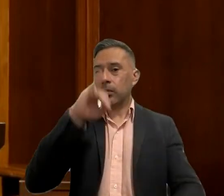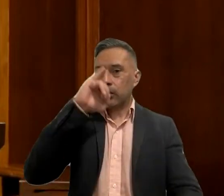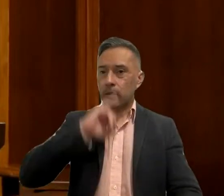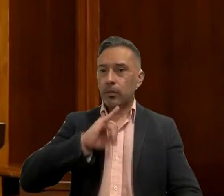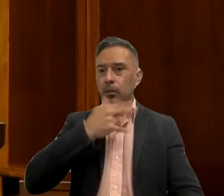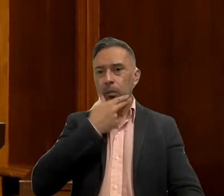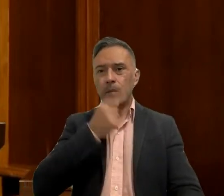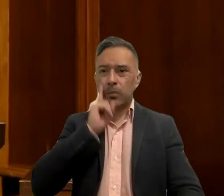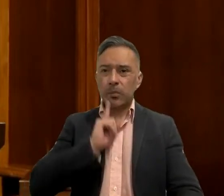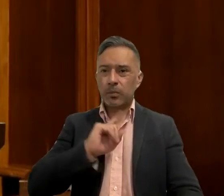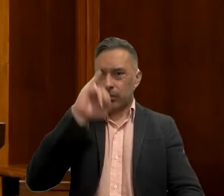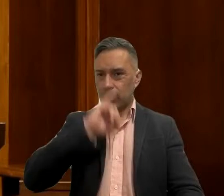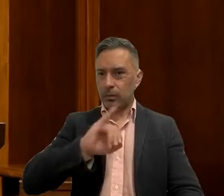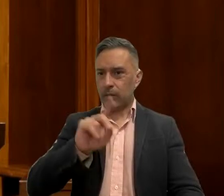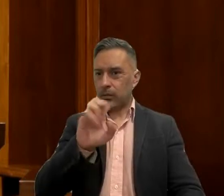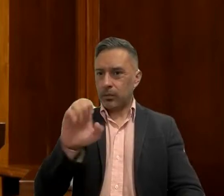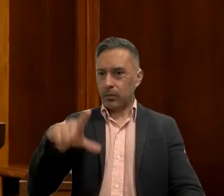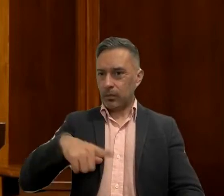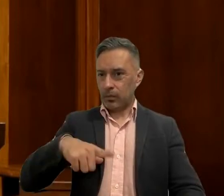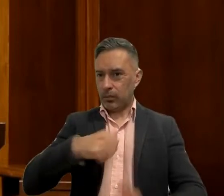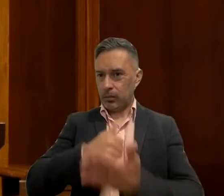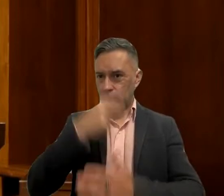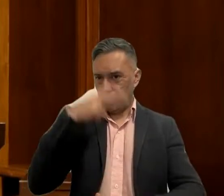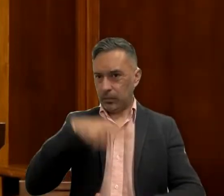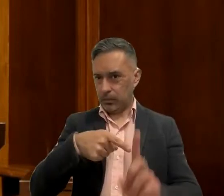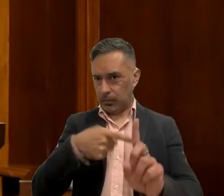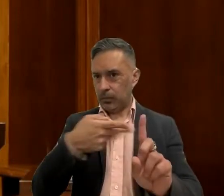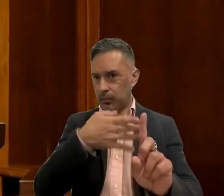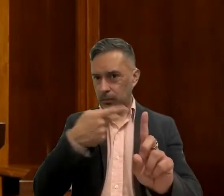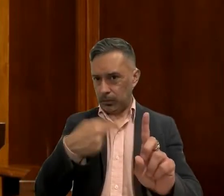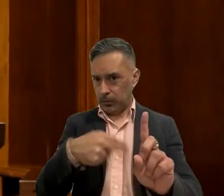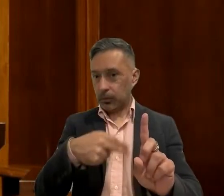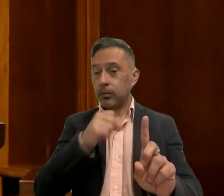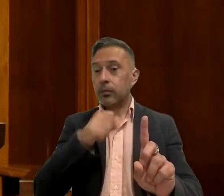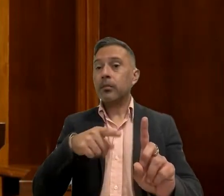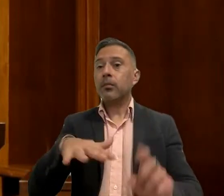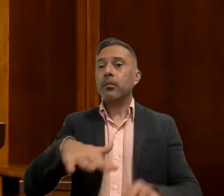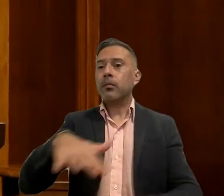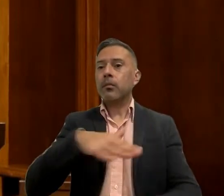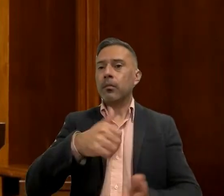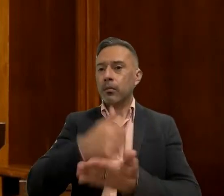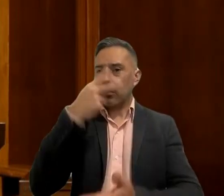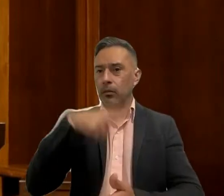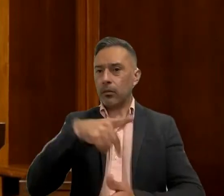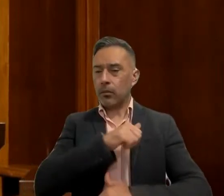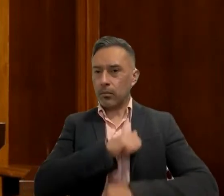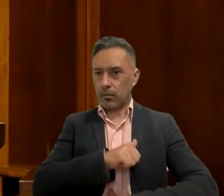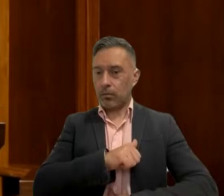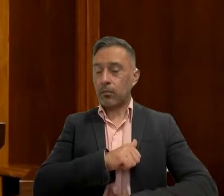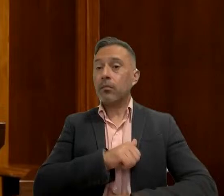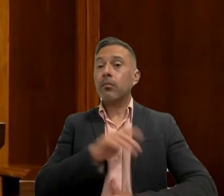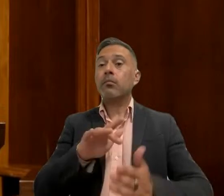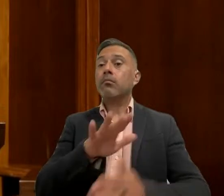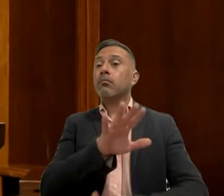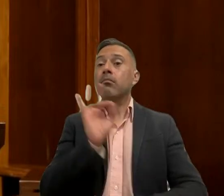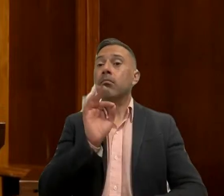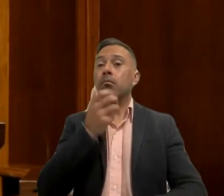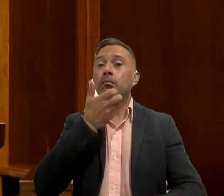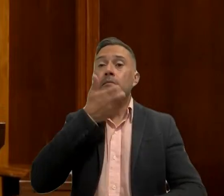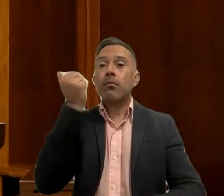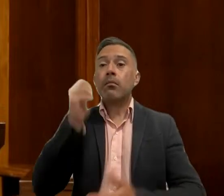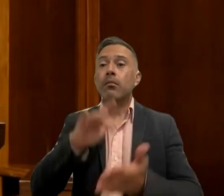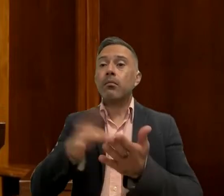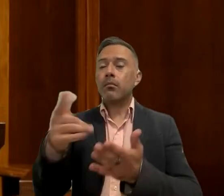Ciudad de México y tendrá a su cargo la administración pública de la entidad. Será electa por votación universal, libre